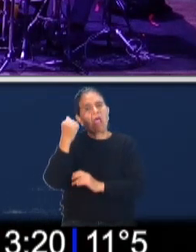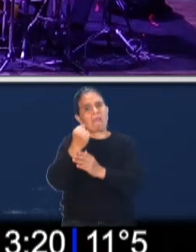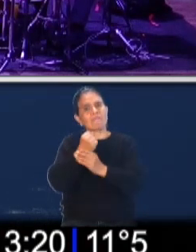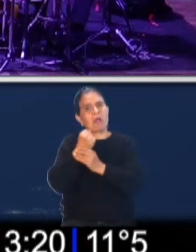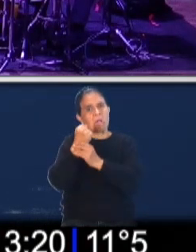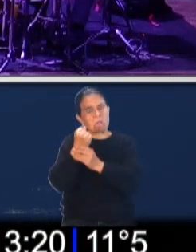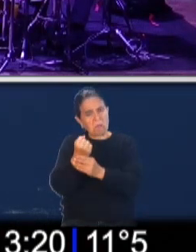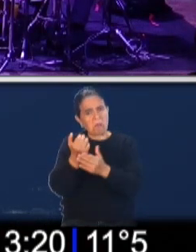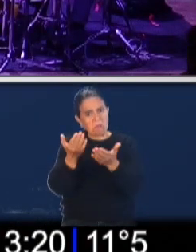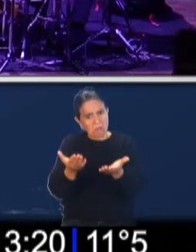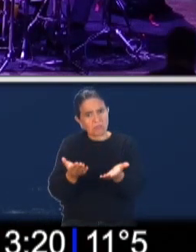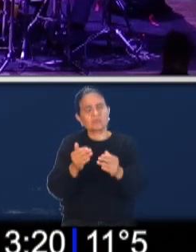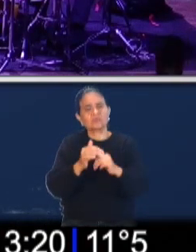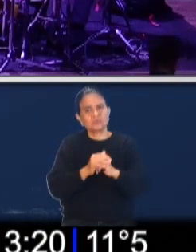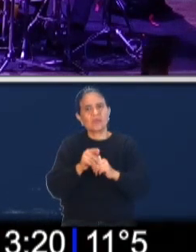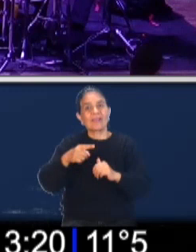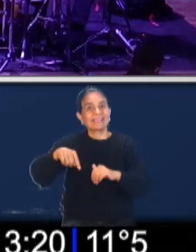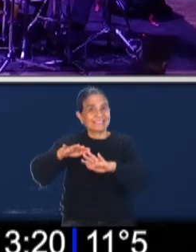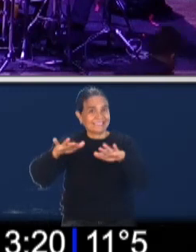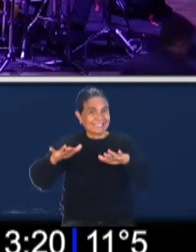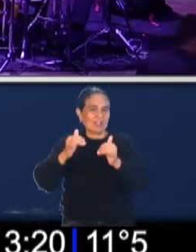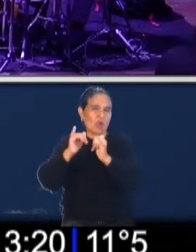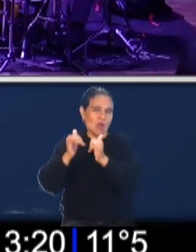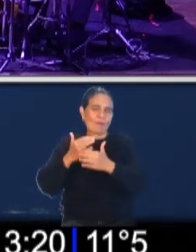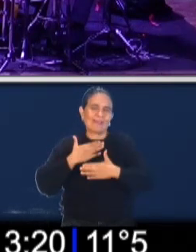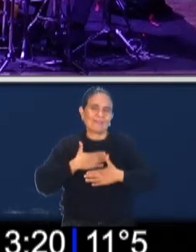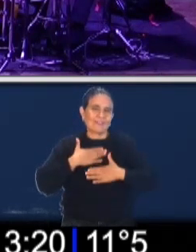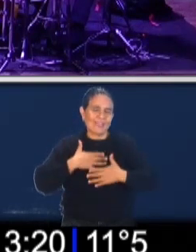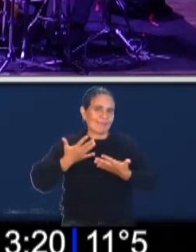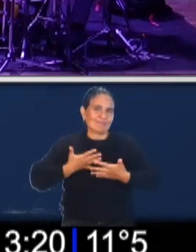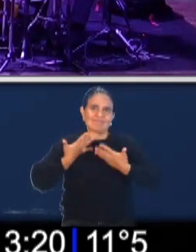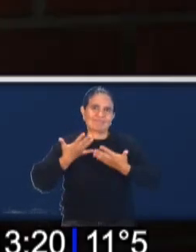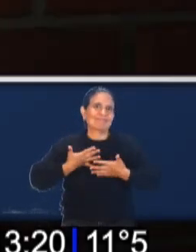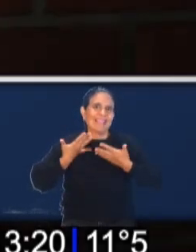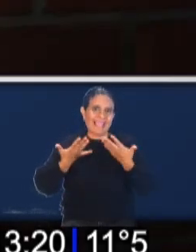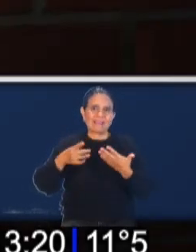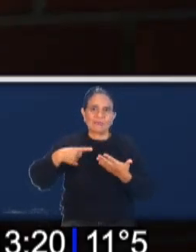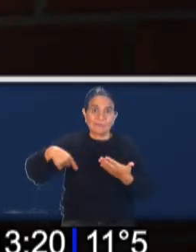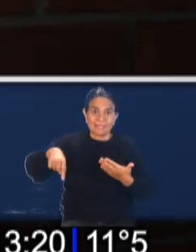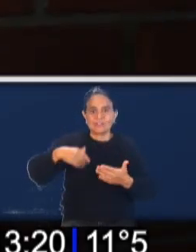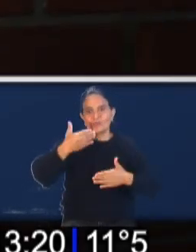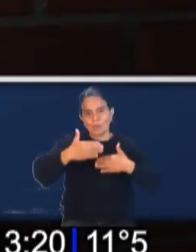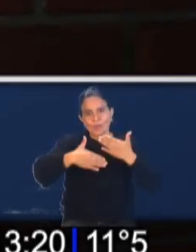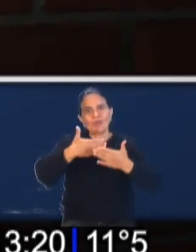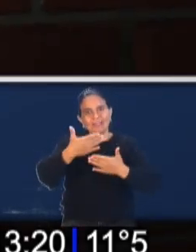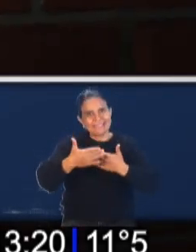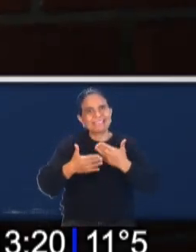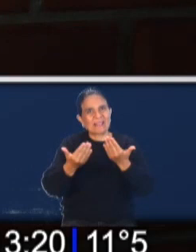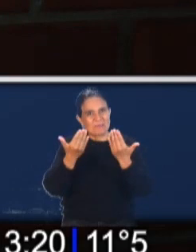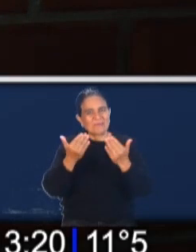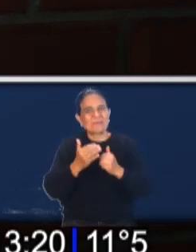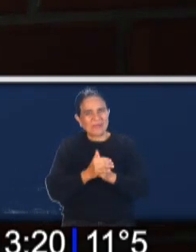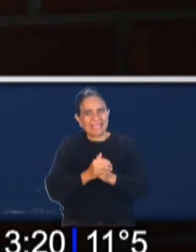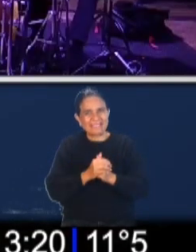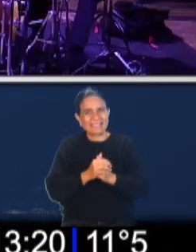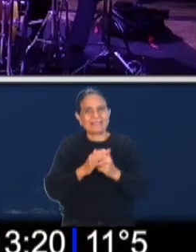contentos. Para ellos es un trabajo, un aliciente muy importante para que ellos sigan progresando y tengan un incentivo